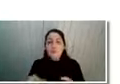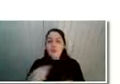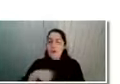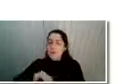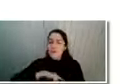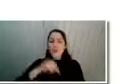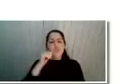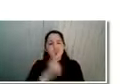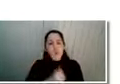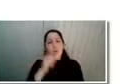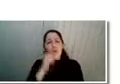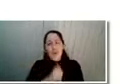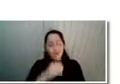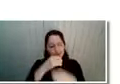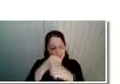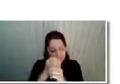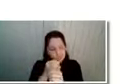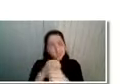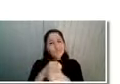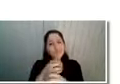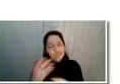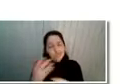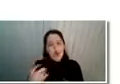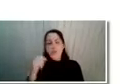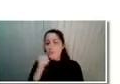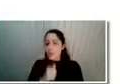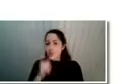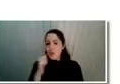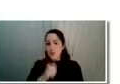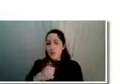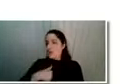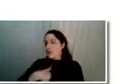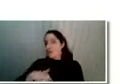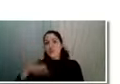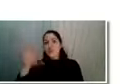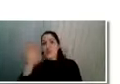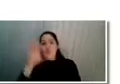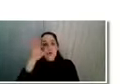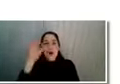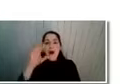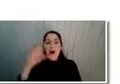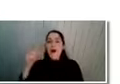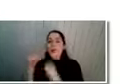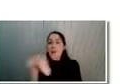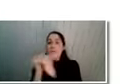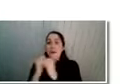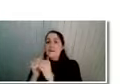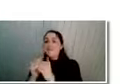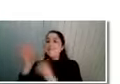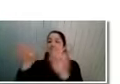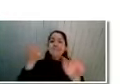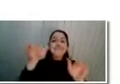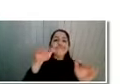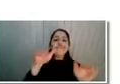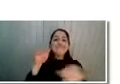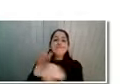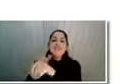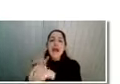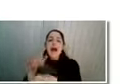no hay puntas, en que hay que estar consiguiéndonos con otros colegas, pero y así ha pasado, hay